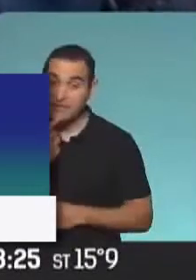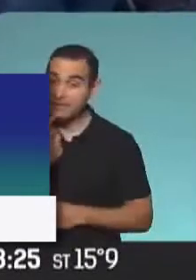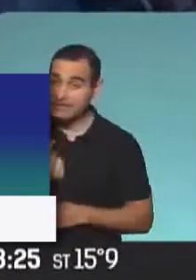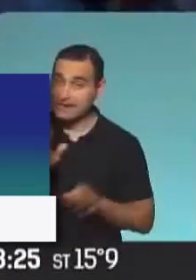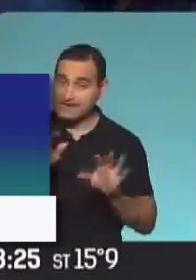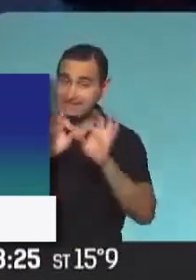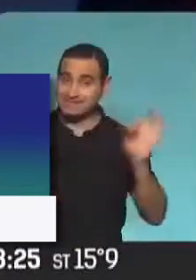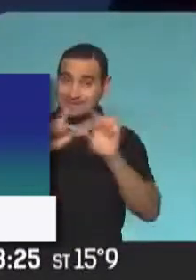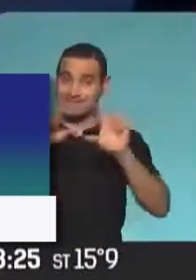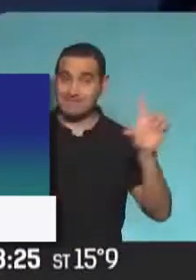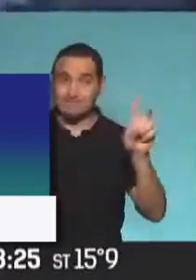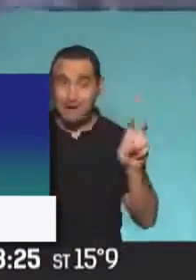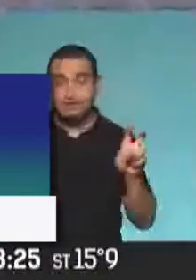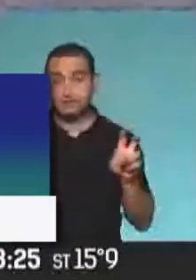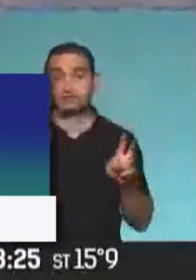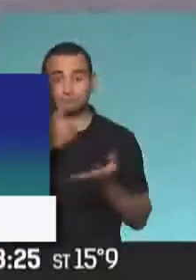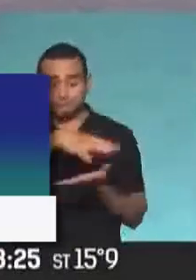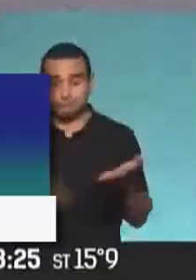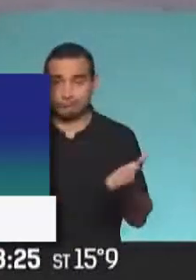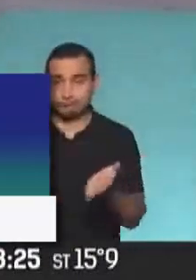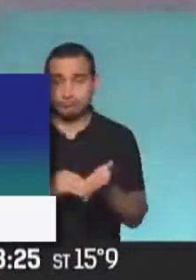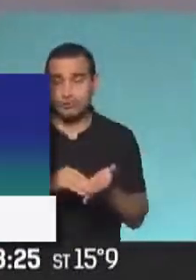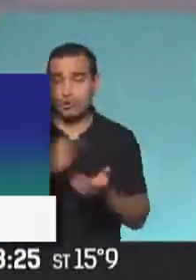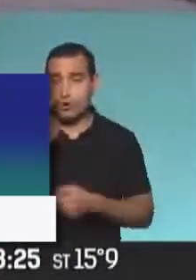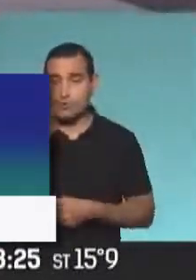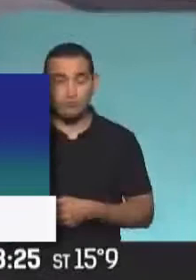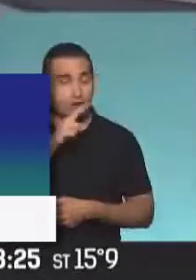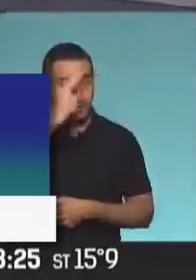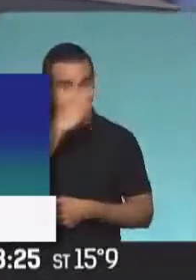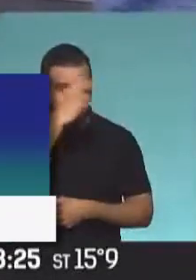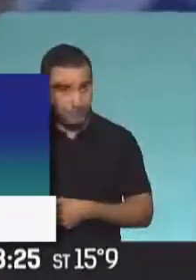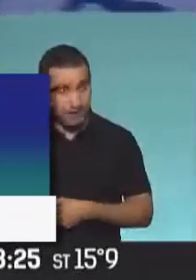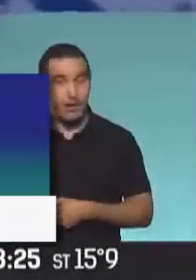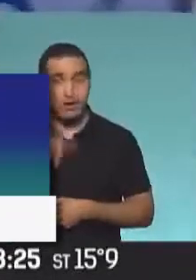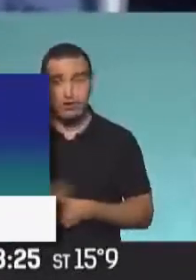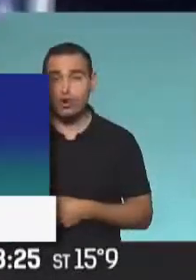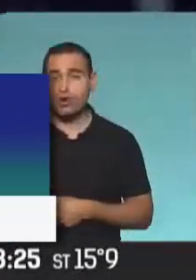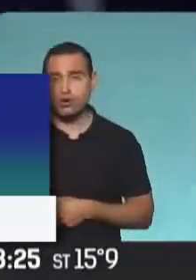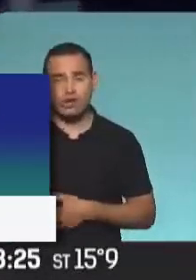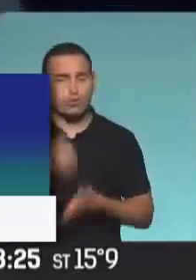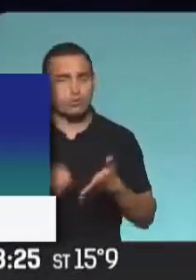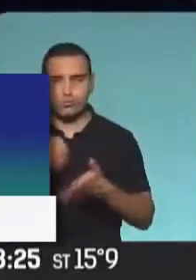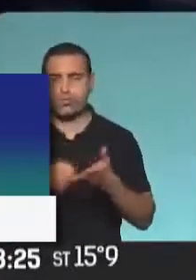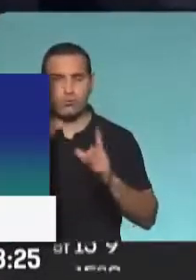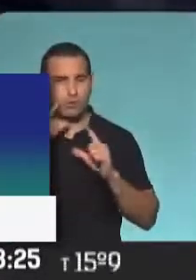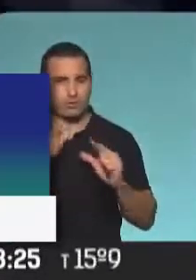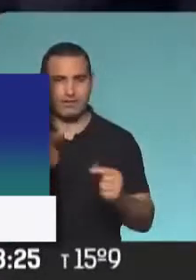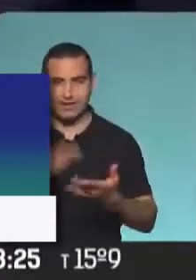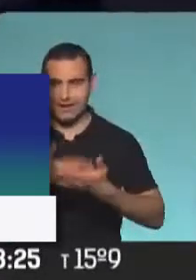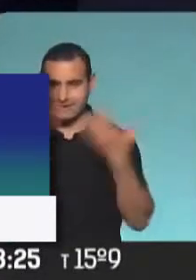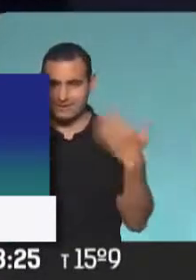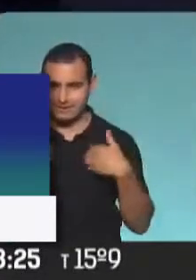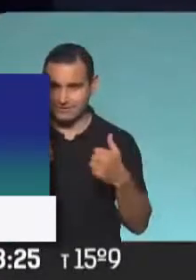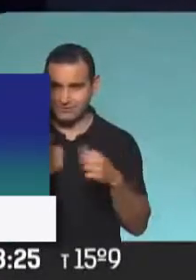de esta manera, declarando inadmisible el recurso de apelación que presentó el gobierno de la ciudad en la